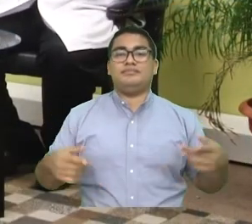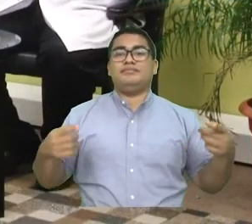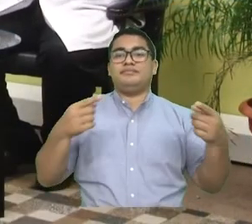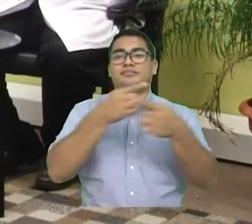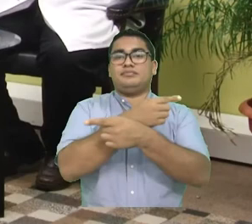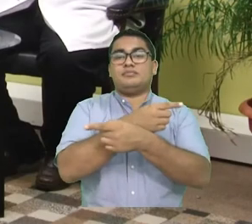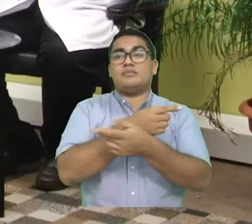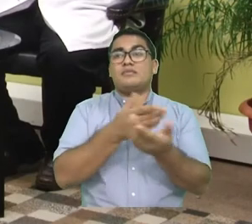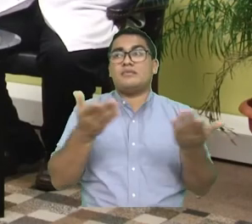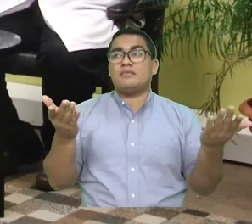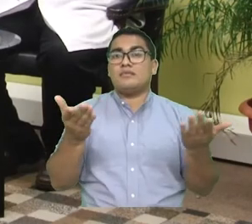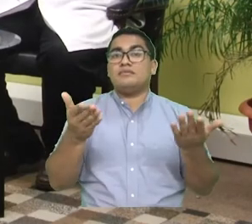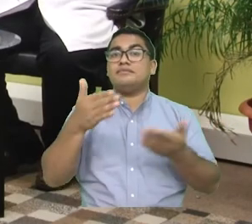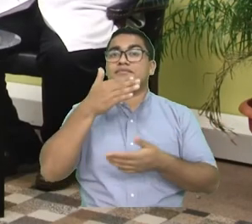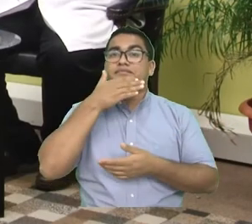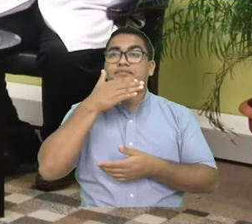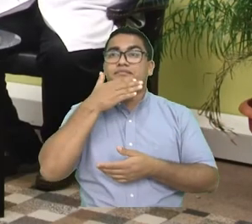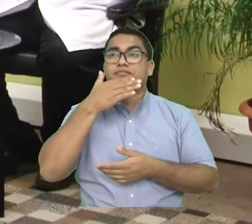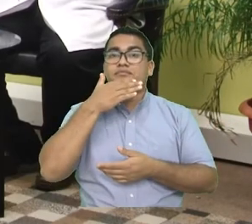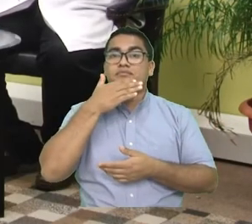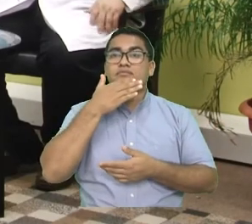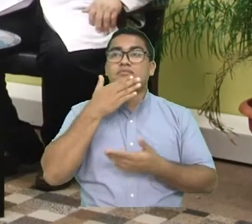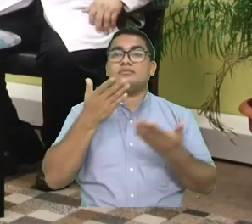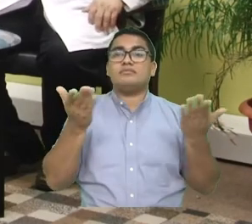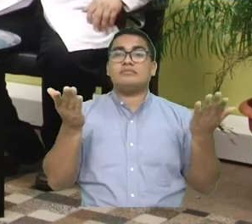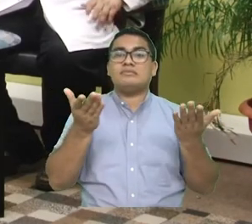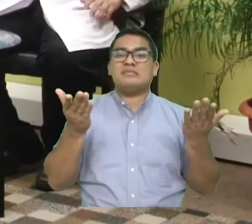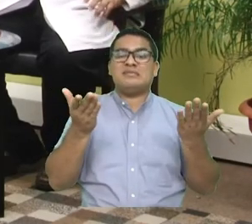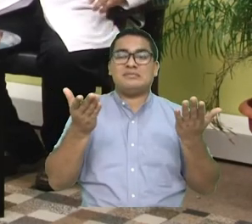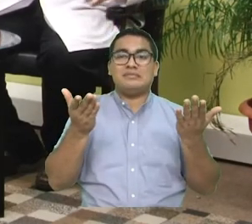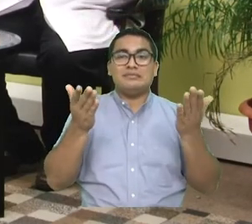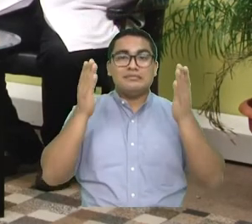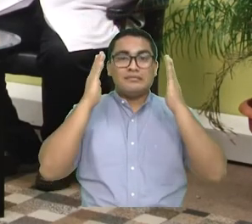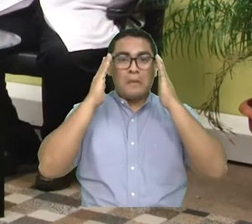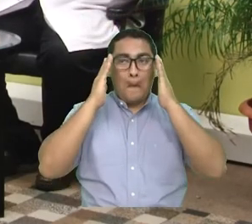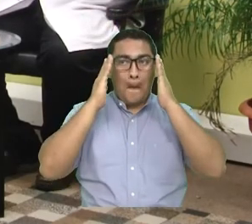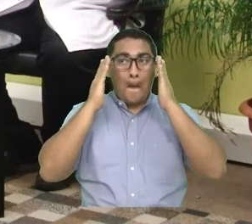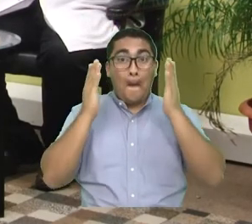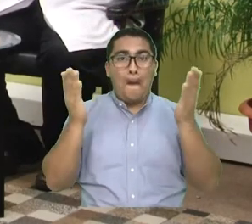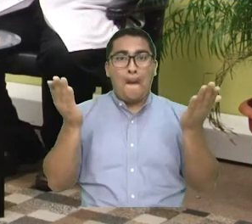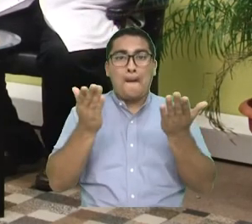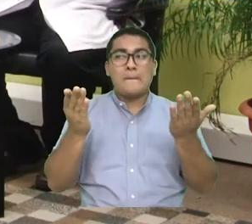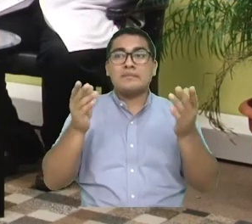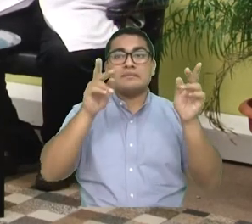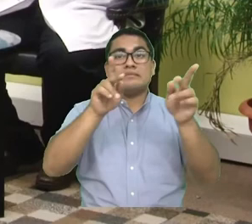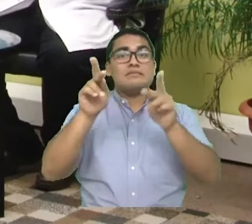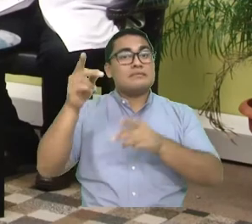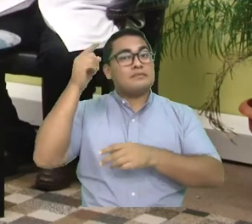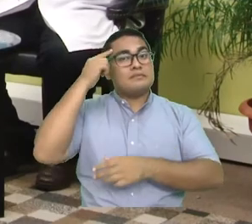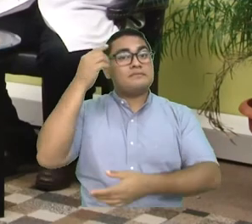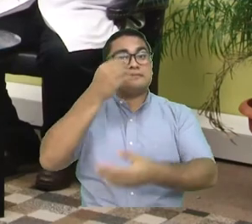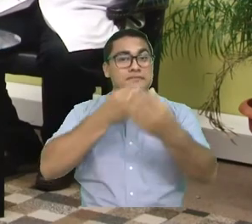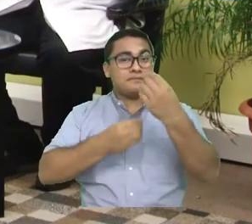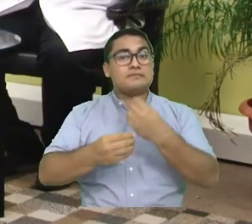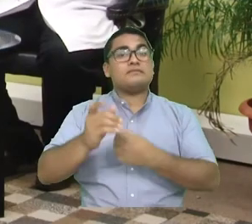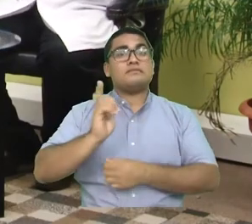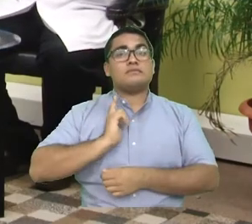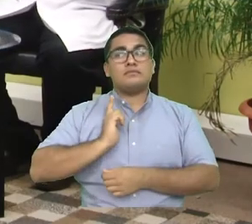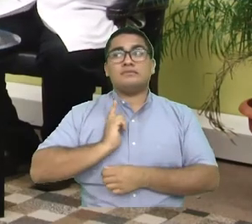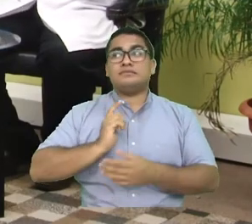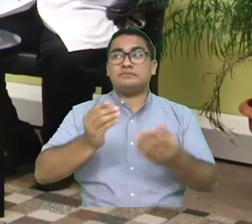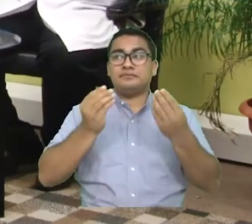algo que a veces es difícil, como te decía. Nutritivo. Exactamente, pero ya sabemos que pues lleva